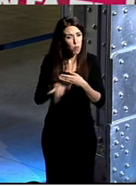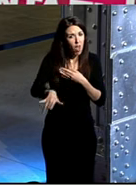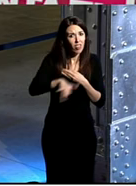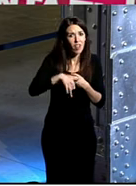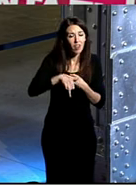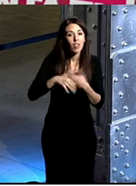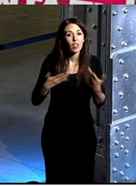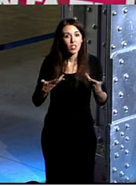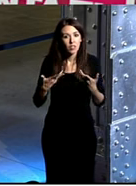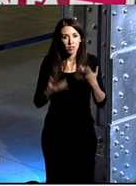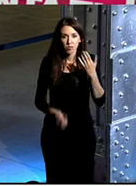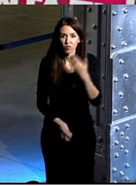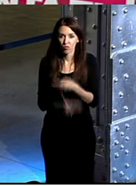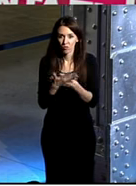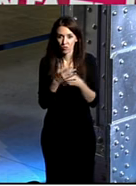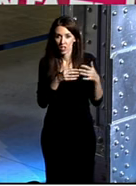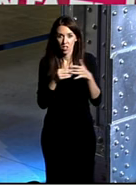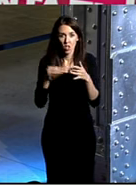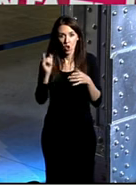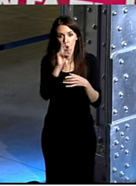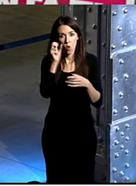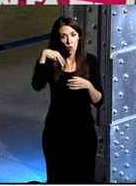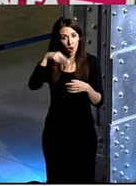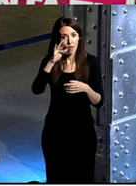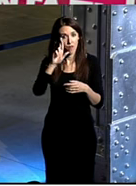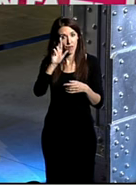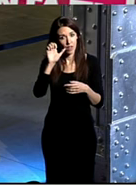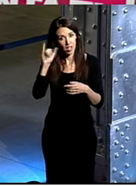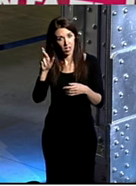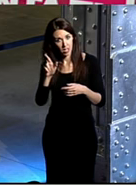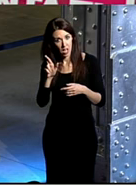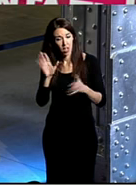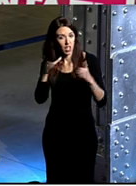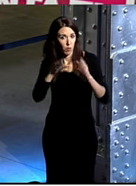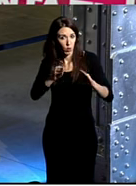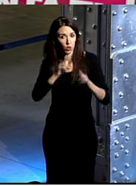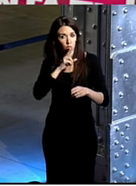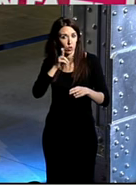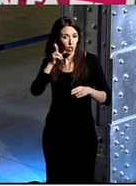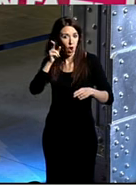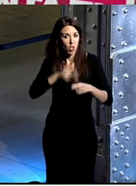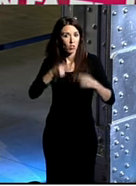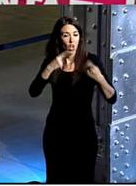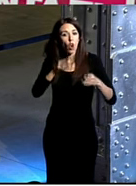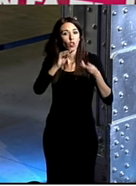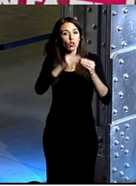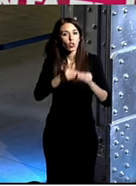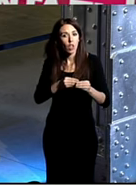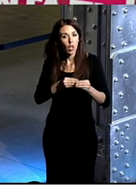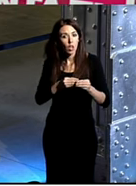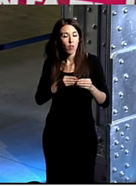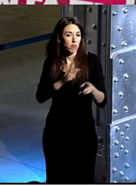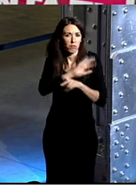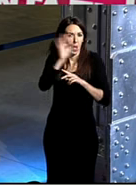acá, de una iniciativa liderada por Juan Freire y un equipo que se llama, en este caso, Master Yourself, que tiene que ver con